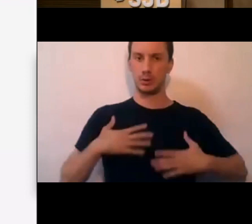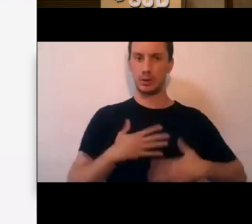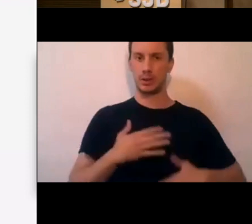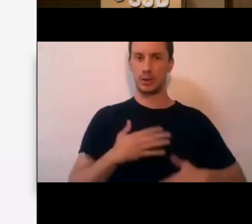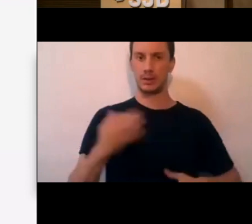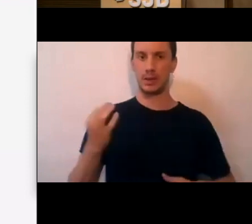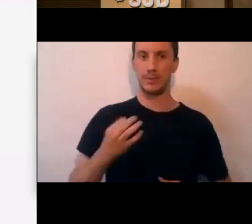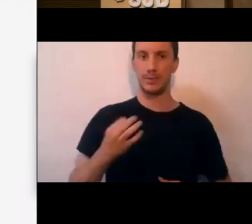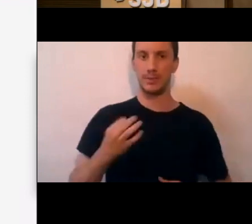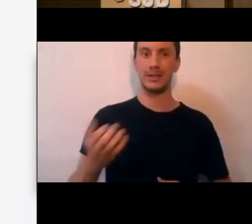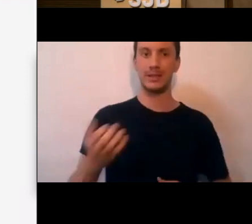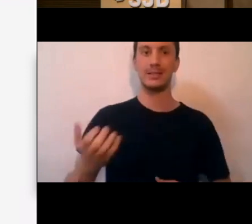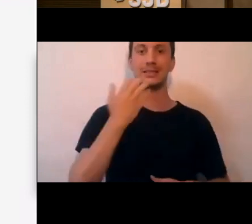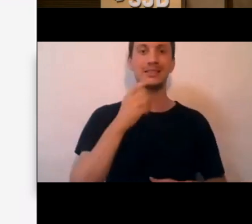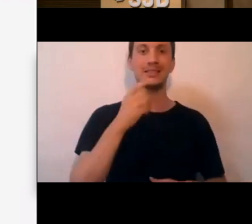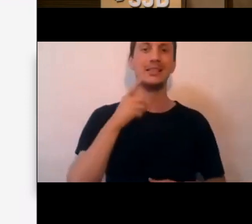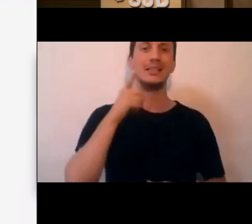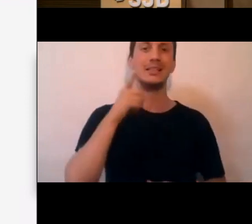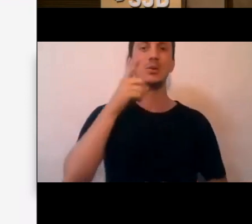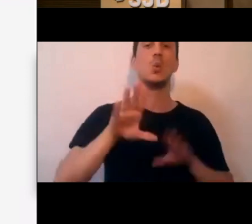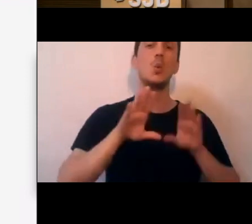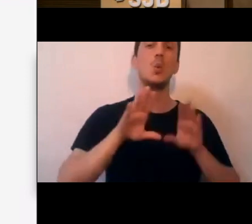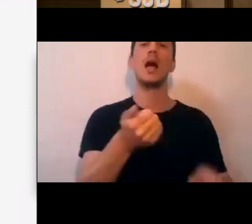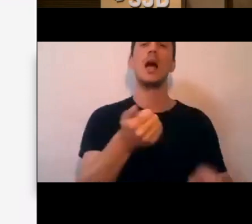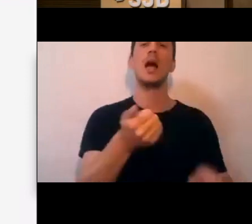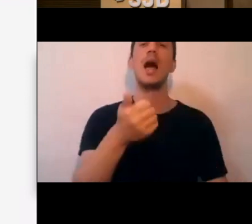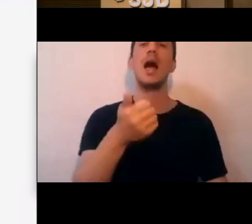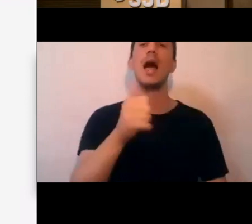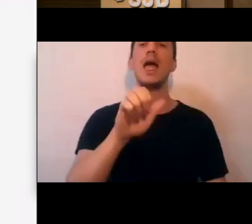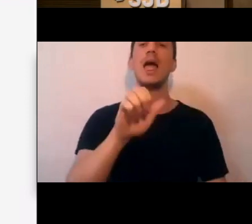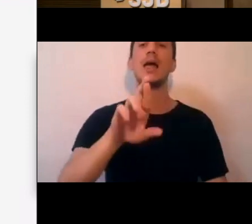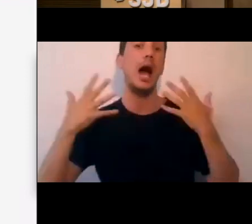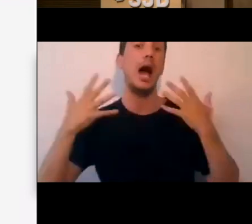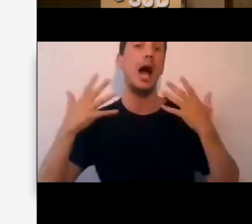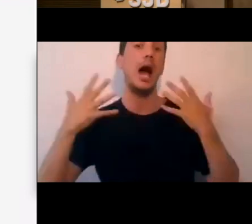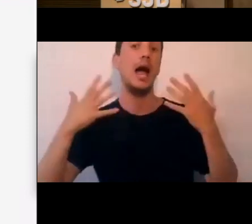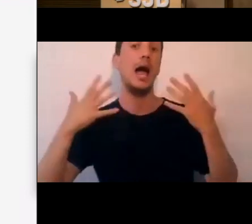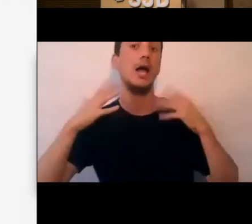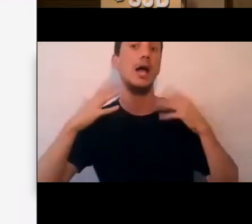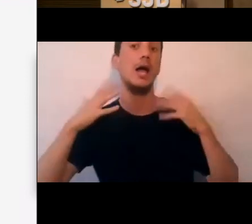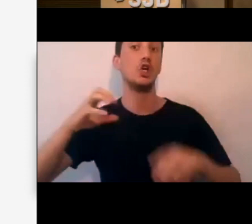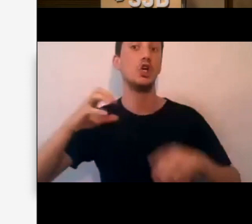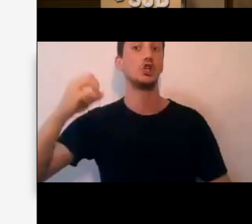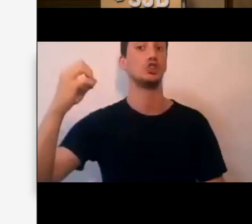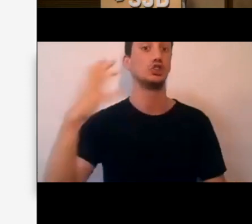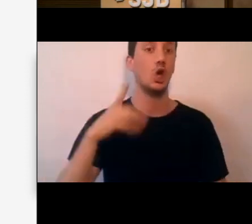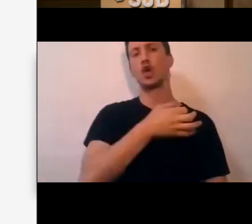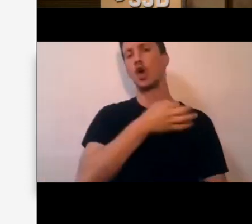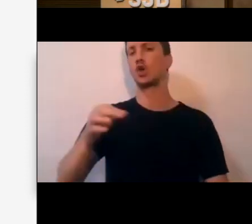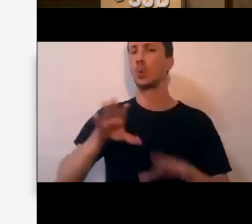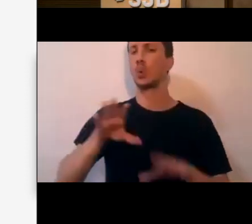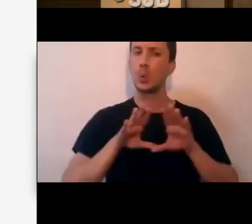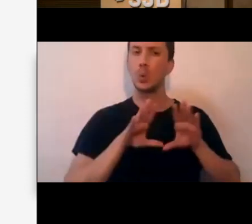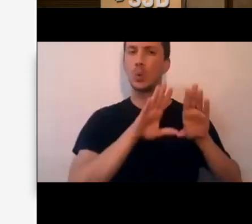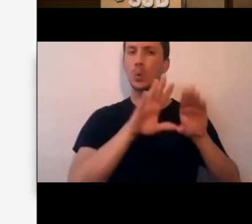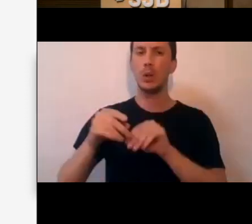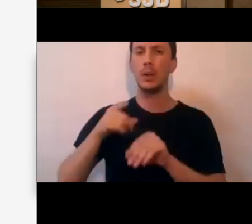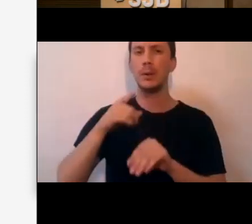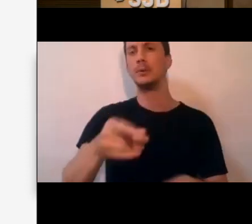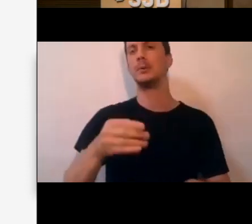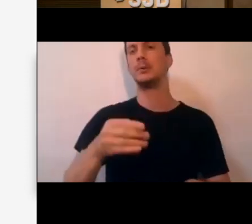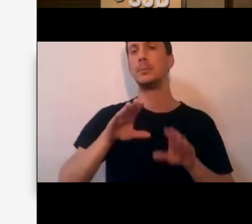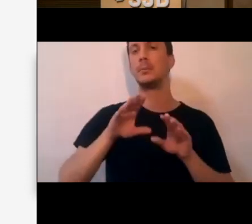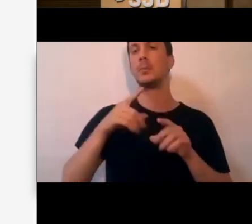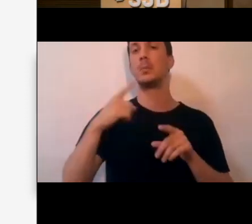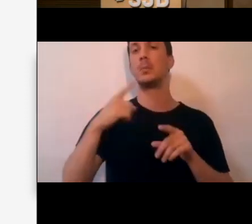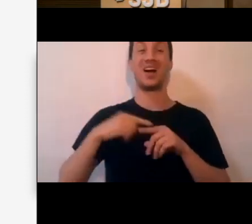no son tan indicados, porque si hay aire, claro, parte del fotoprotector se va con el aire. O sea, están testados cuando